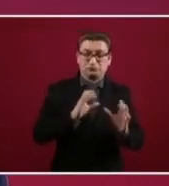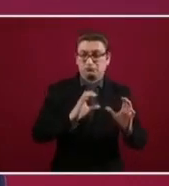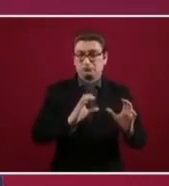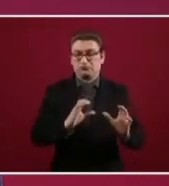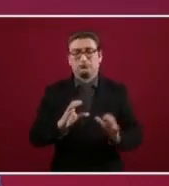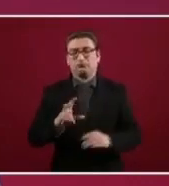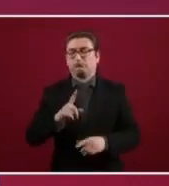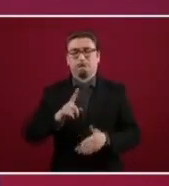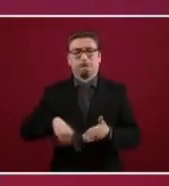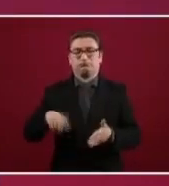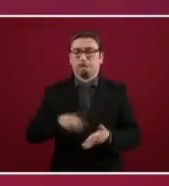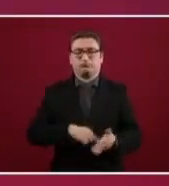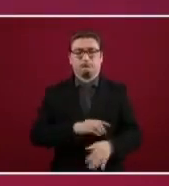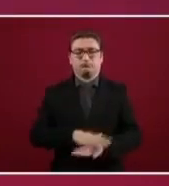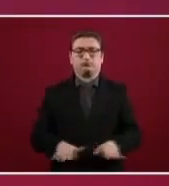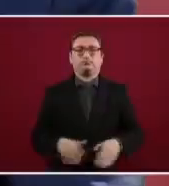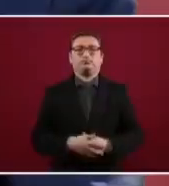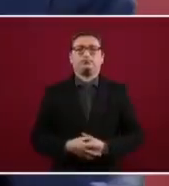sí